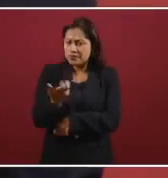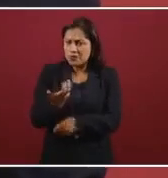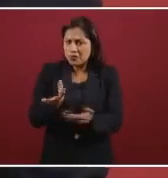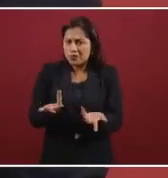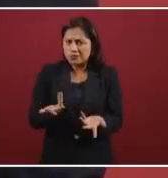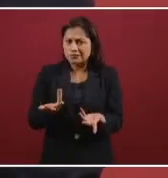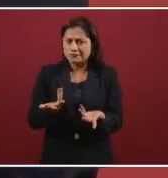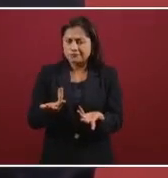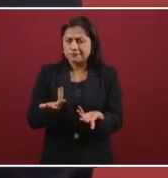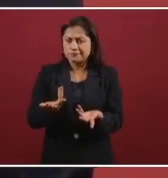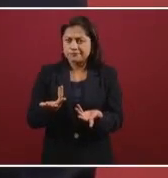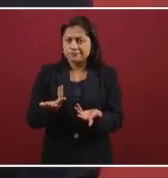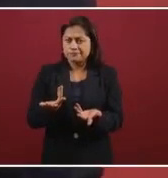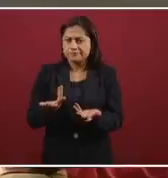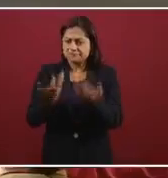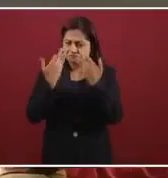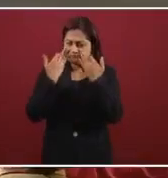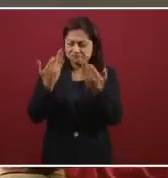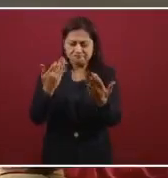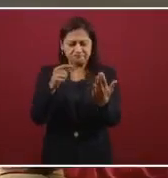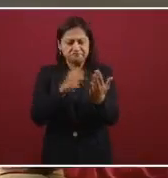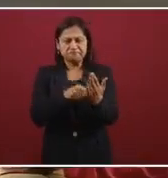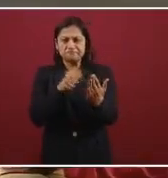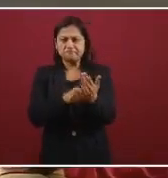no hay pruebas,